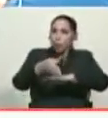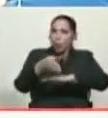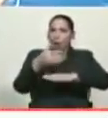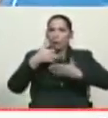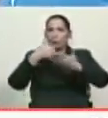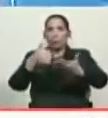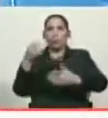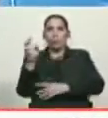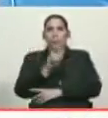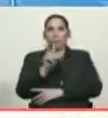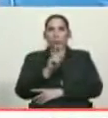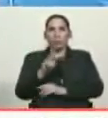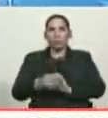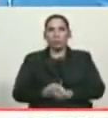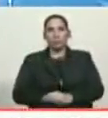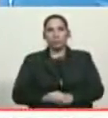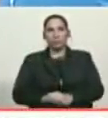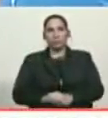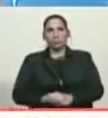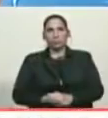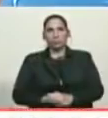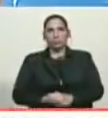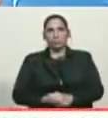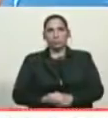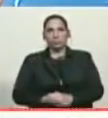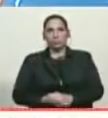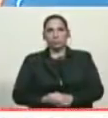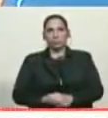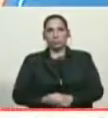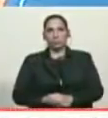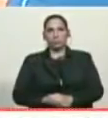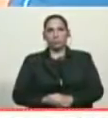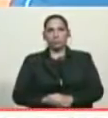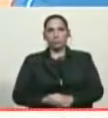avería? ¿Ah? ¿Cómo lo que?